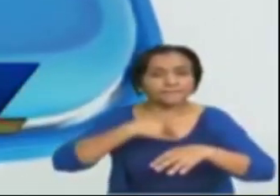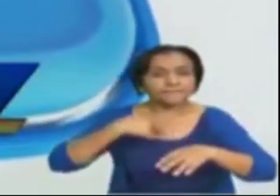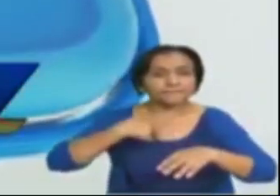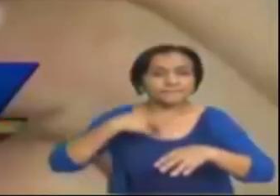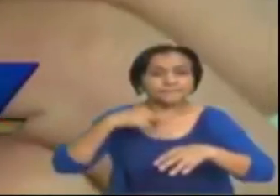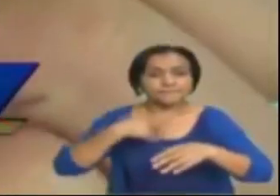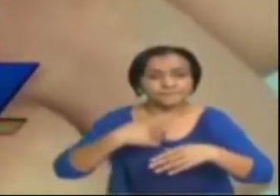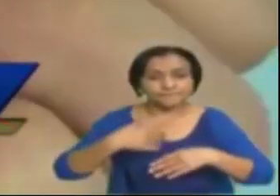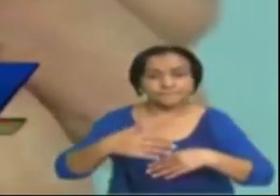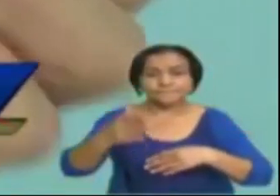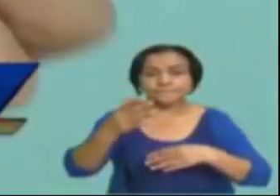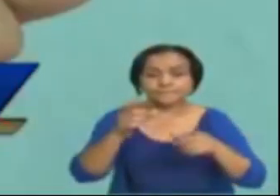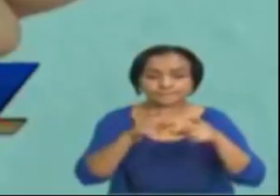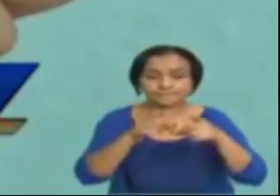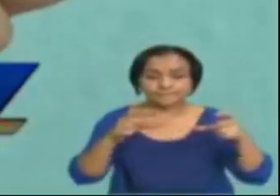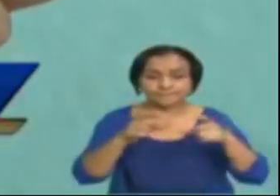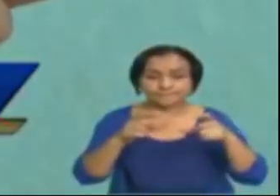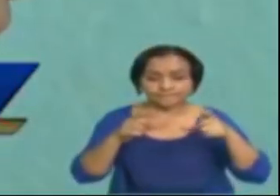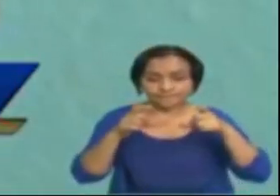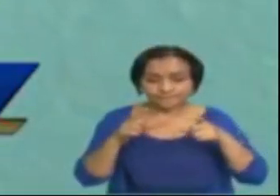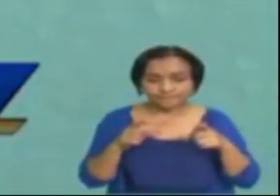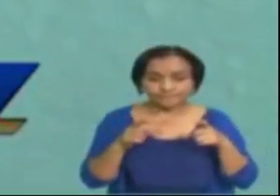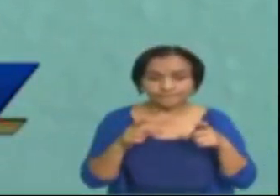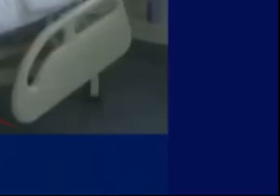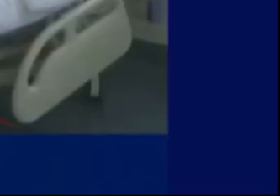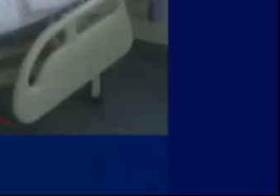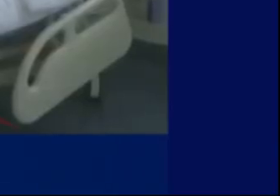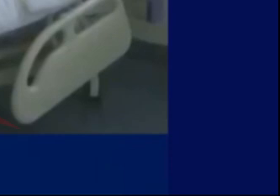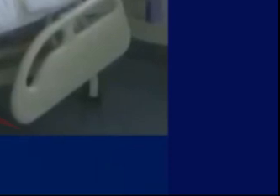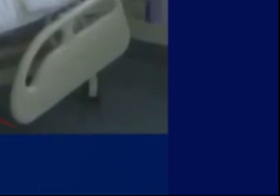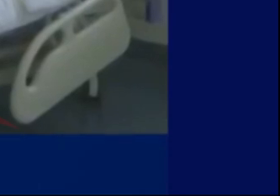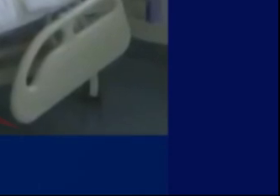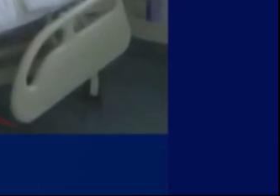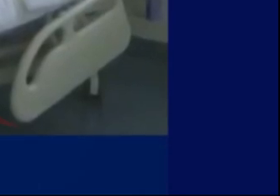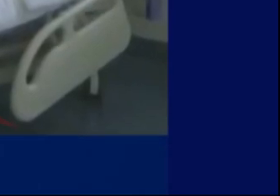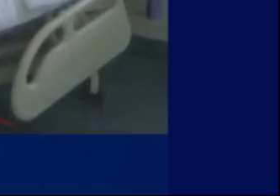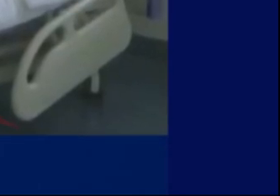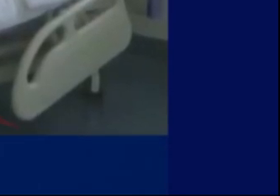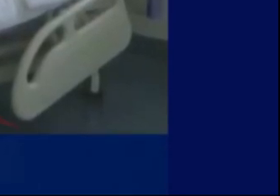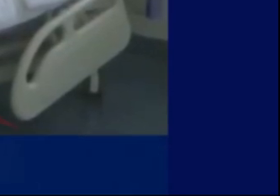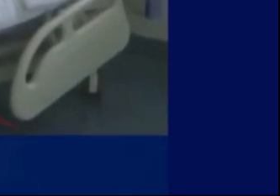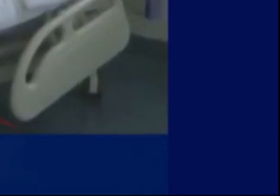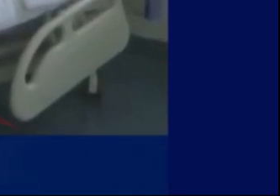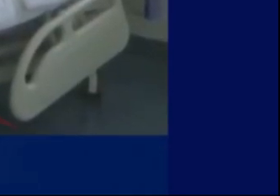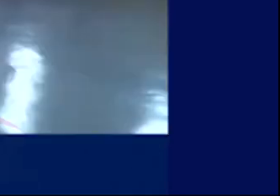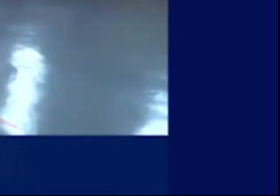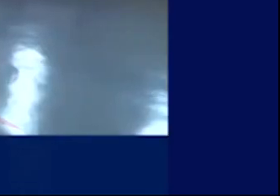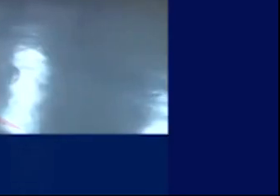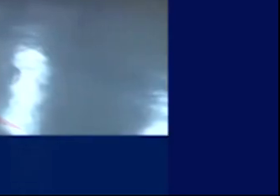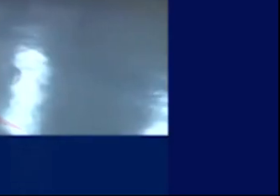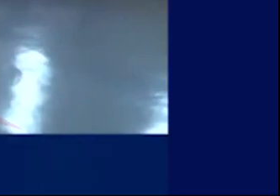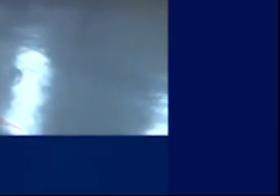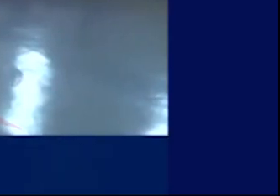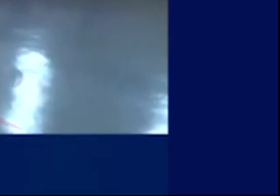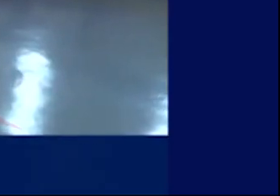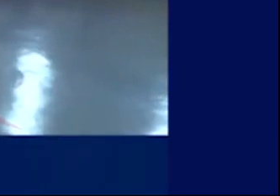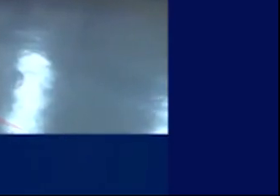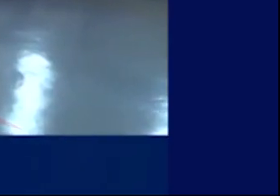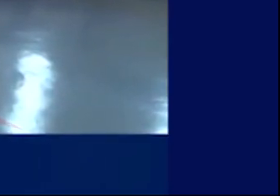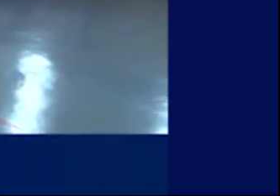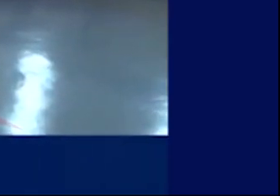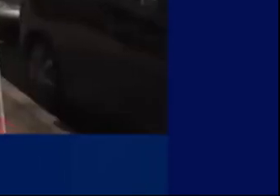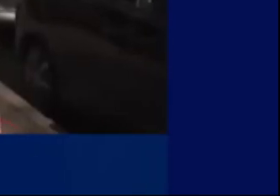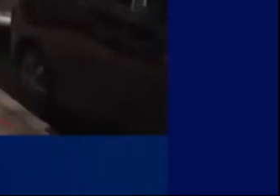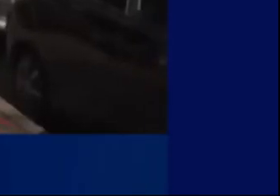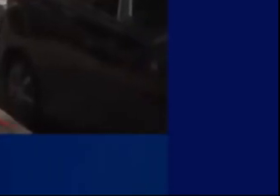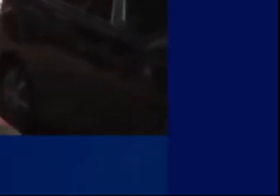ciento de su población panamá reporta 656.000 125 al 29 de mayo es